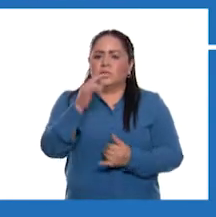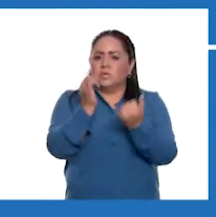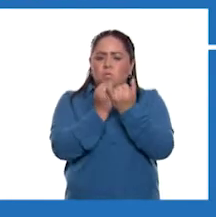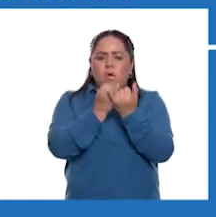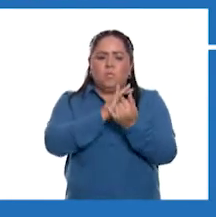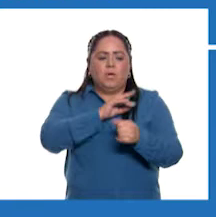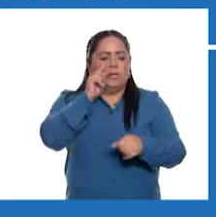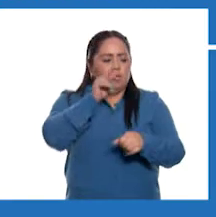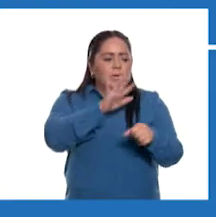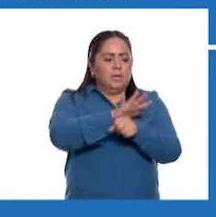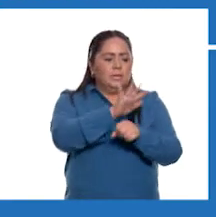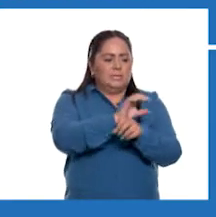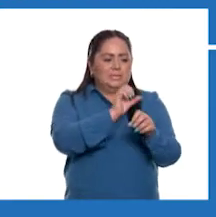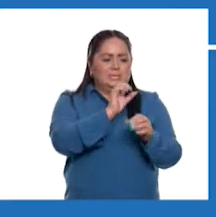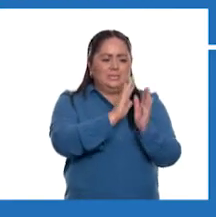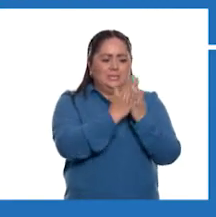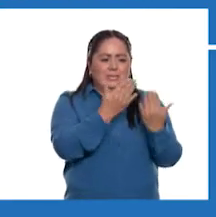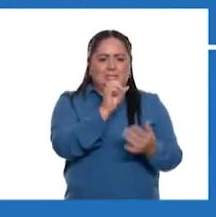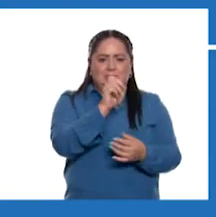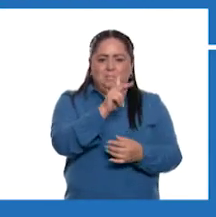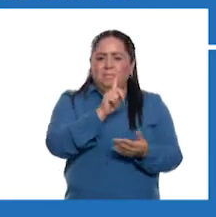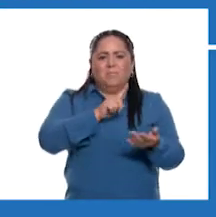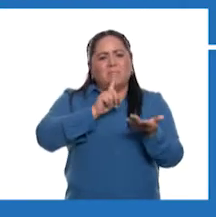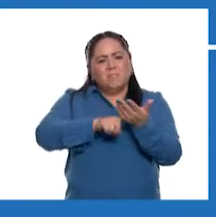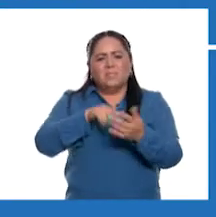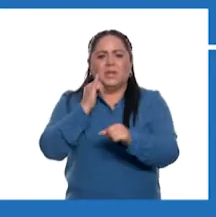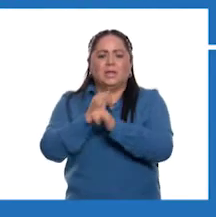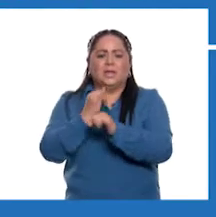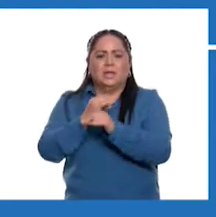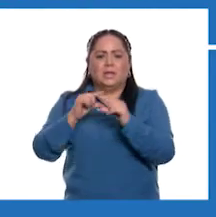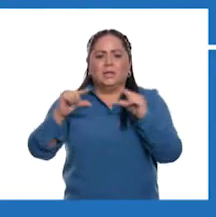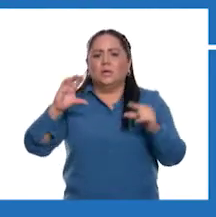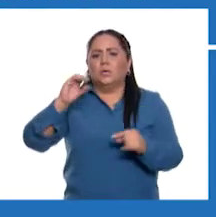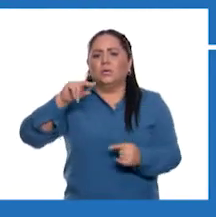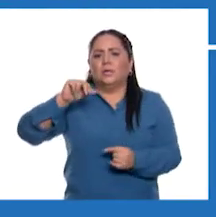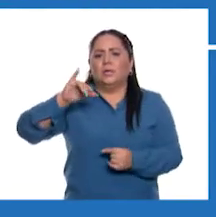También puedes encontrar los libros de texto en la página